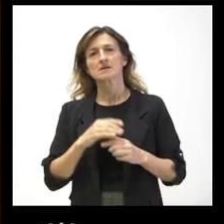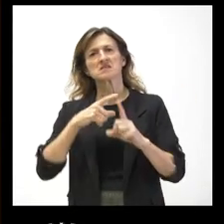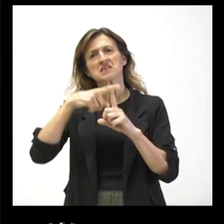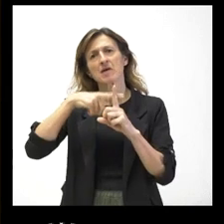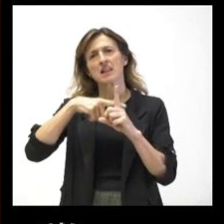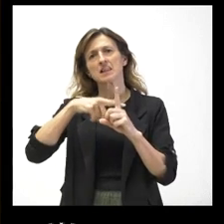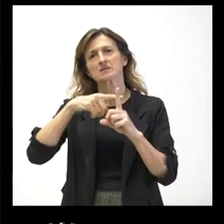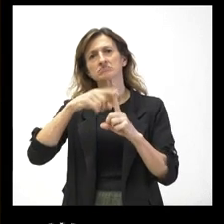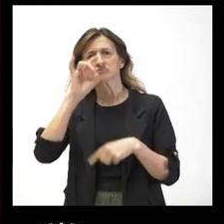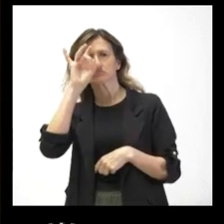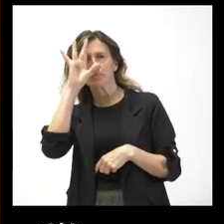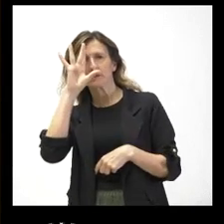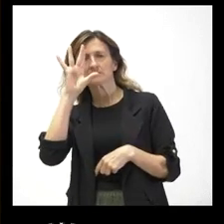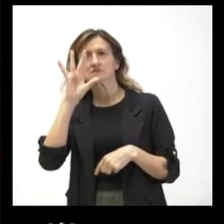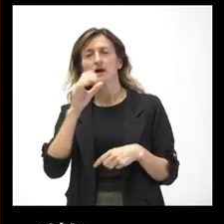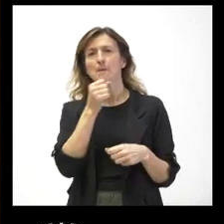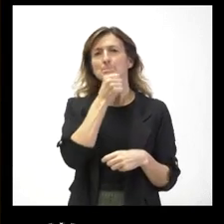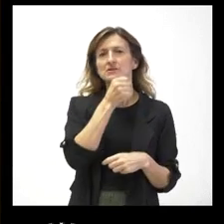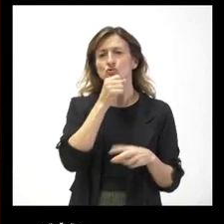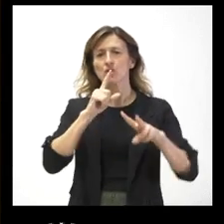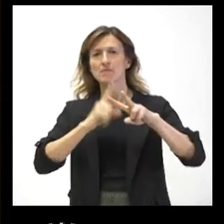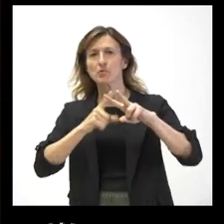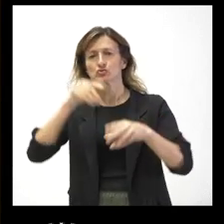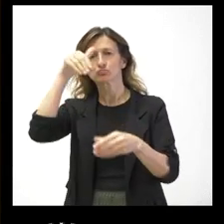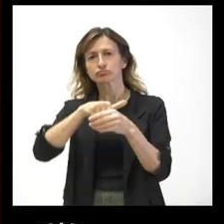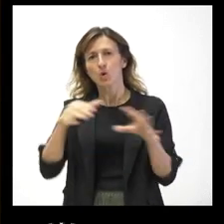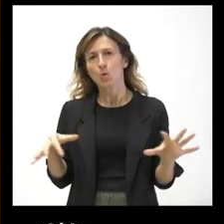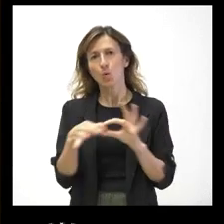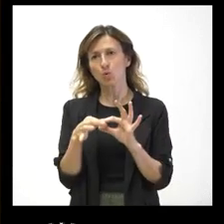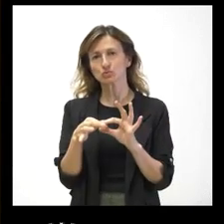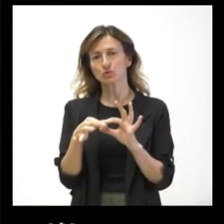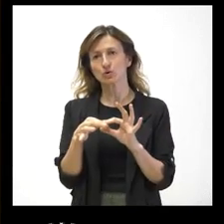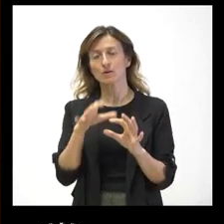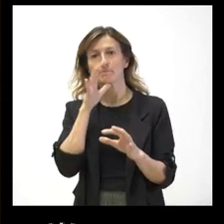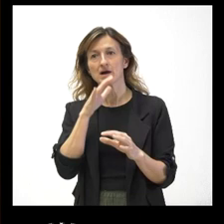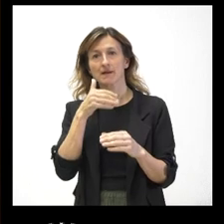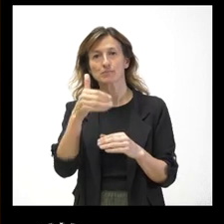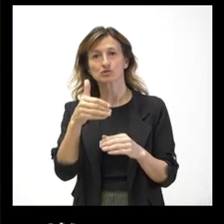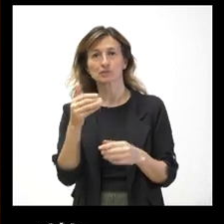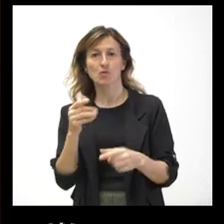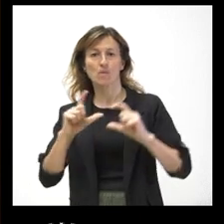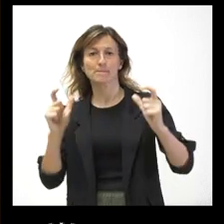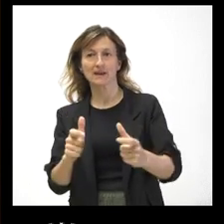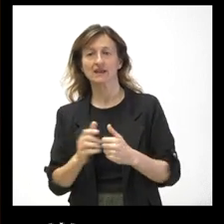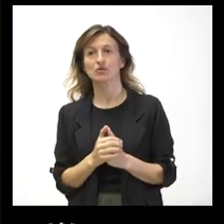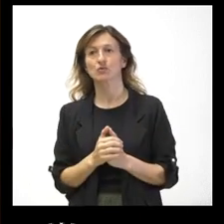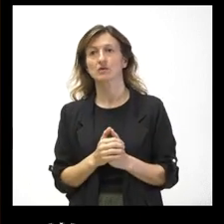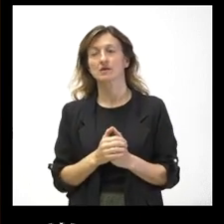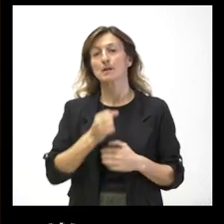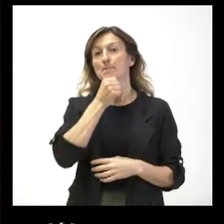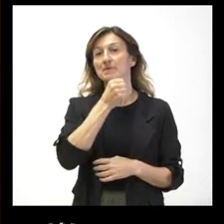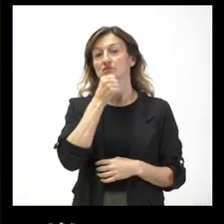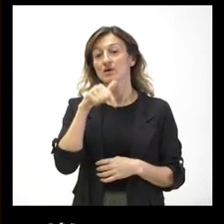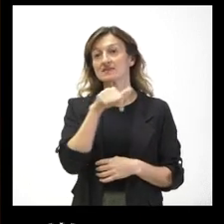J de que psoe y vox voten juntos para que la ley de Concordia vaya al próximo pleno cuando el psoe esta misma semana